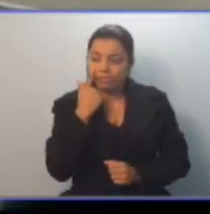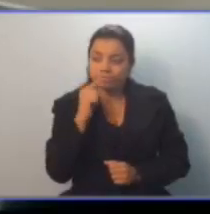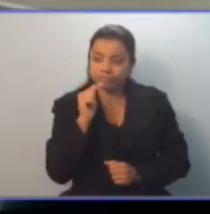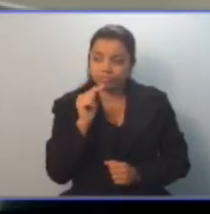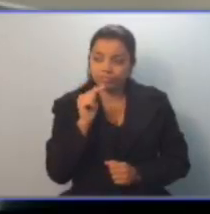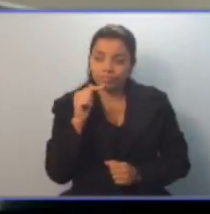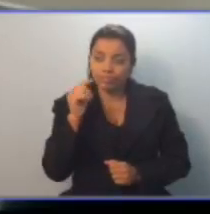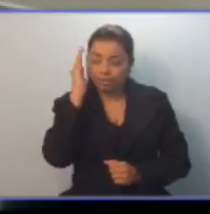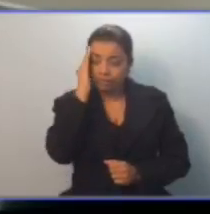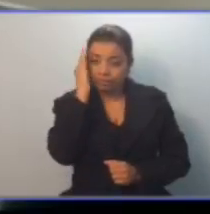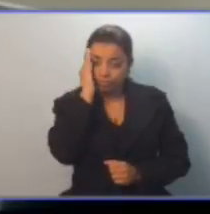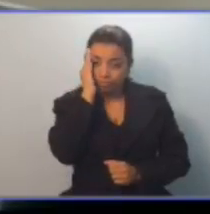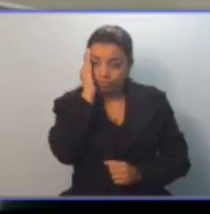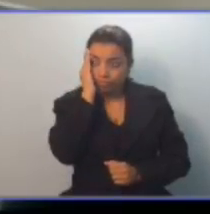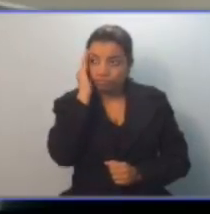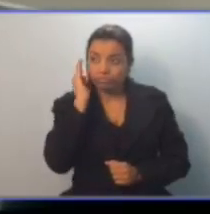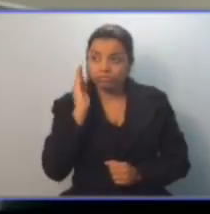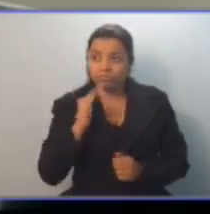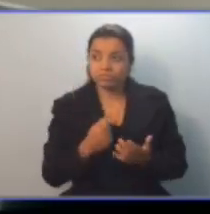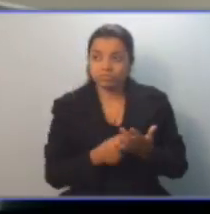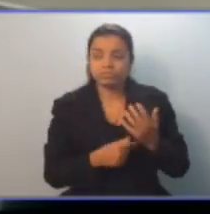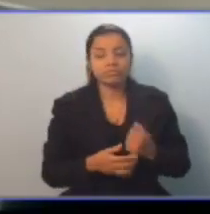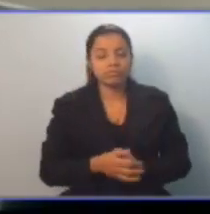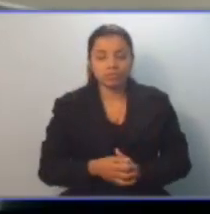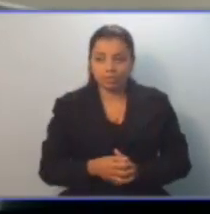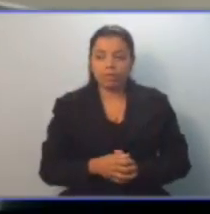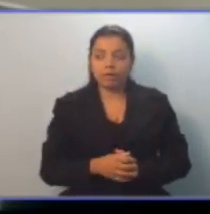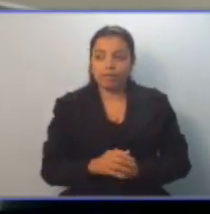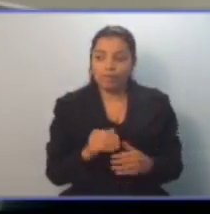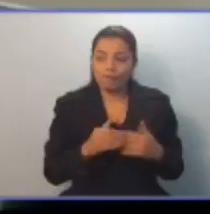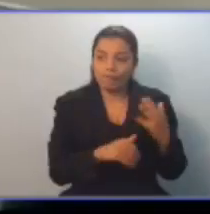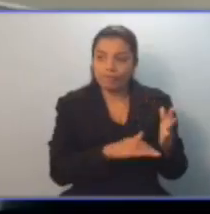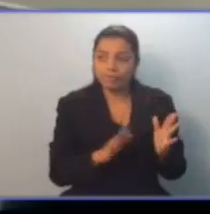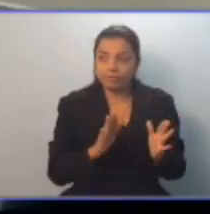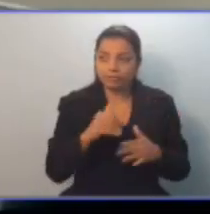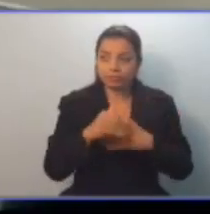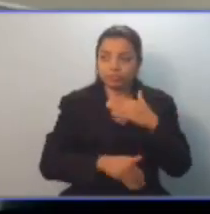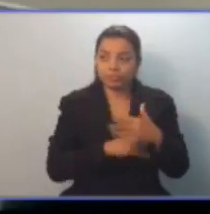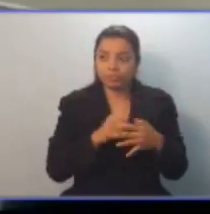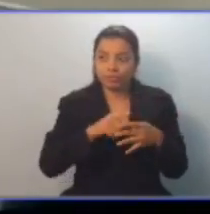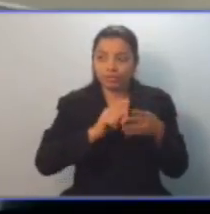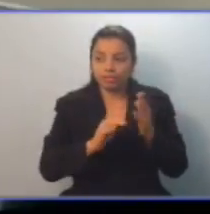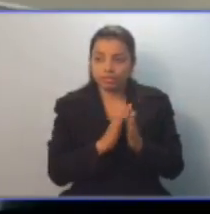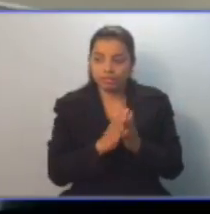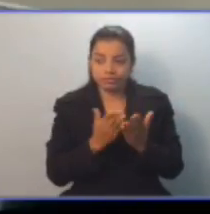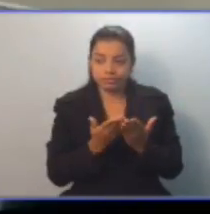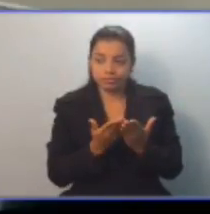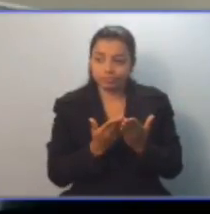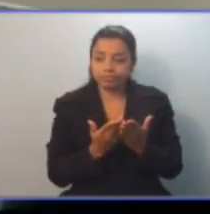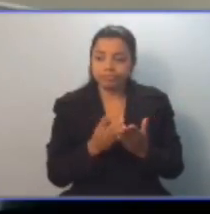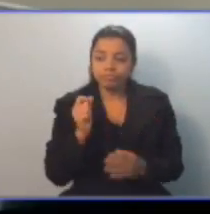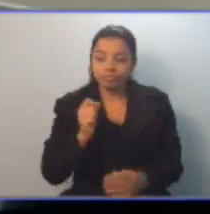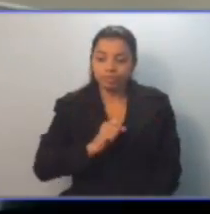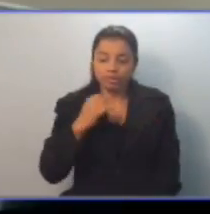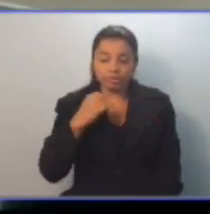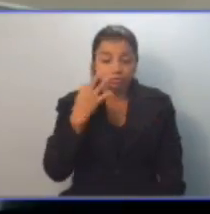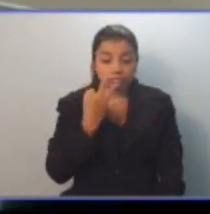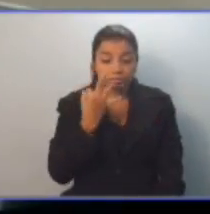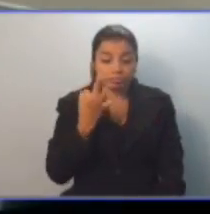como conocedor del procedimiento constitucional, si es necesario